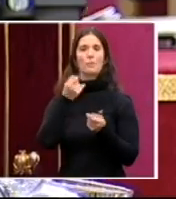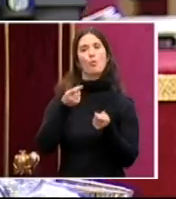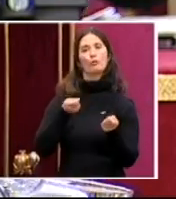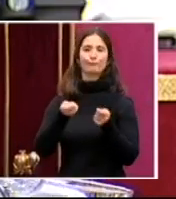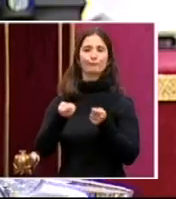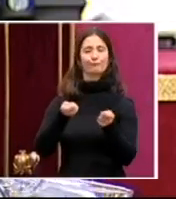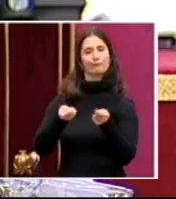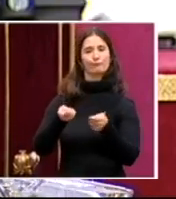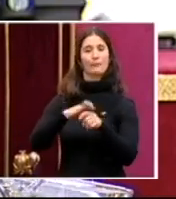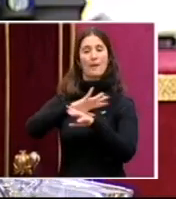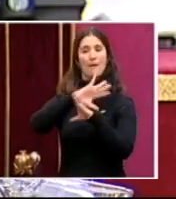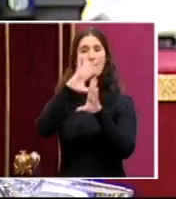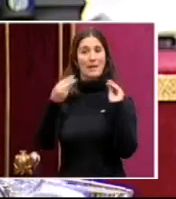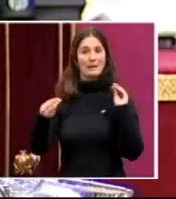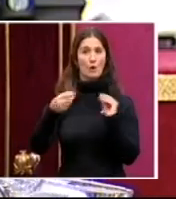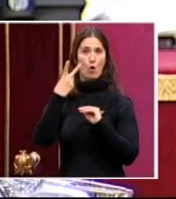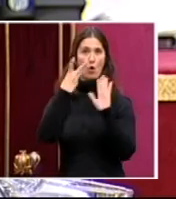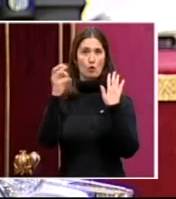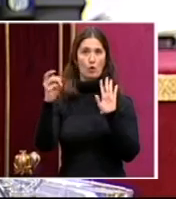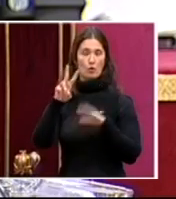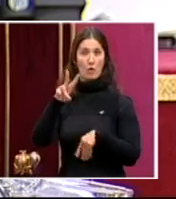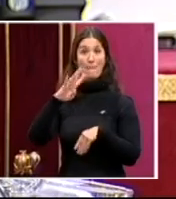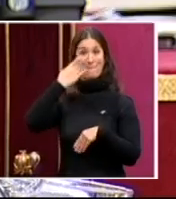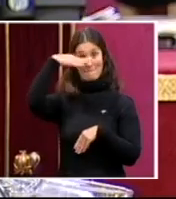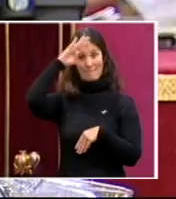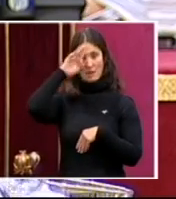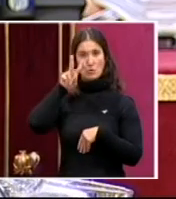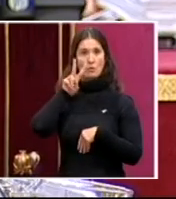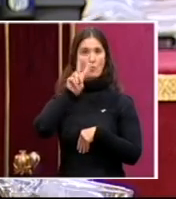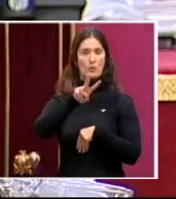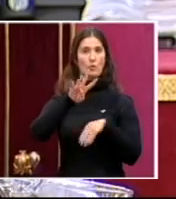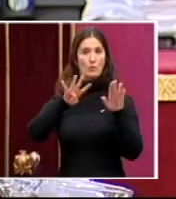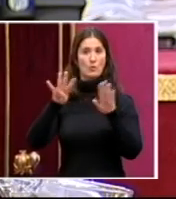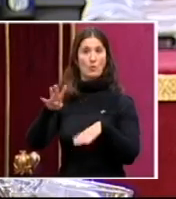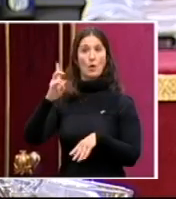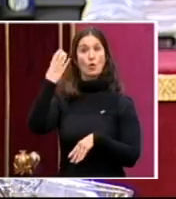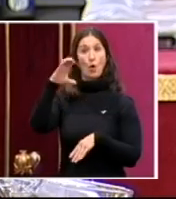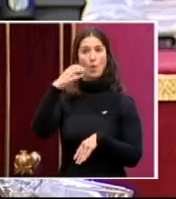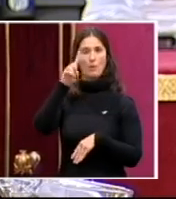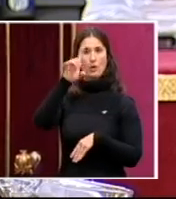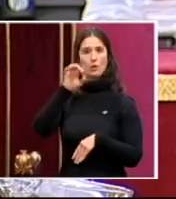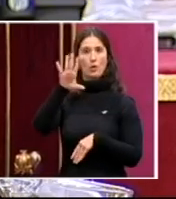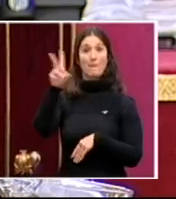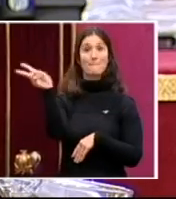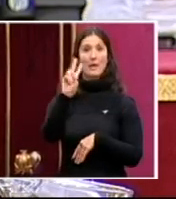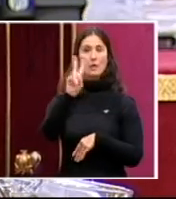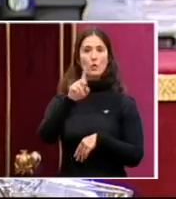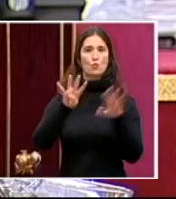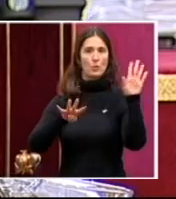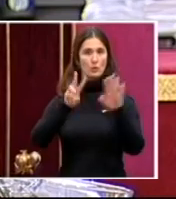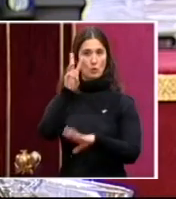profesional. Brasil, 802. México, 229. Colombia, 105. Venezuela,